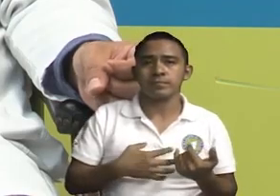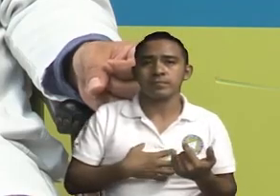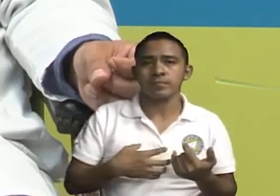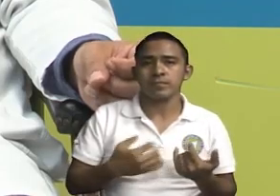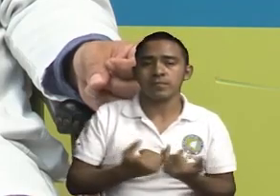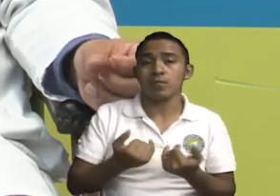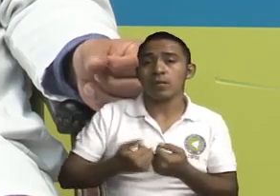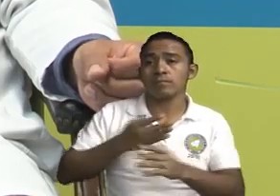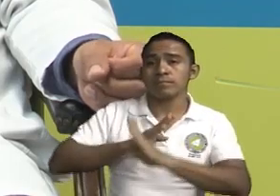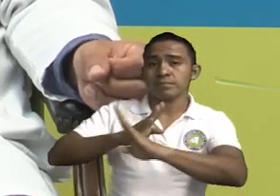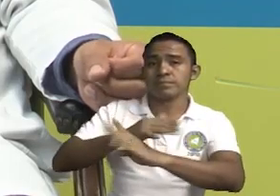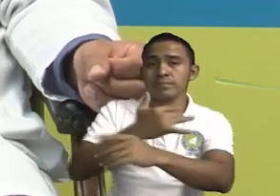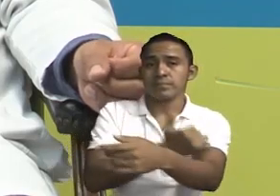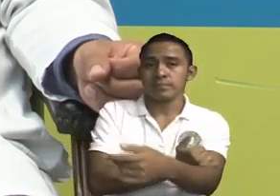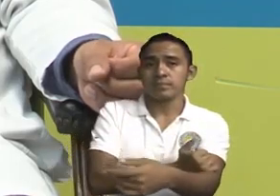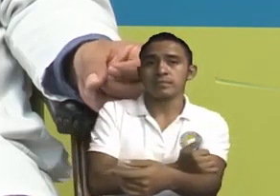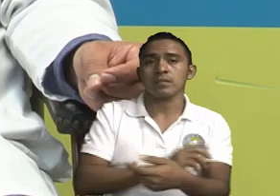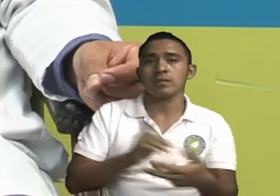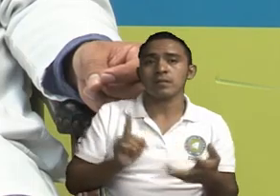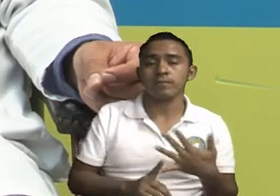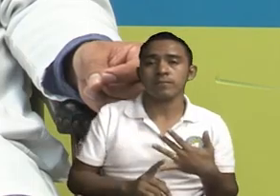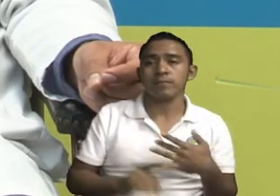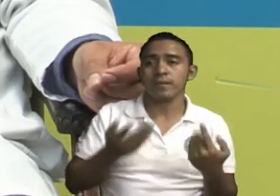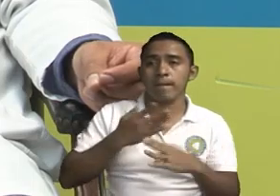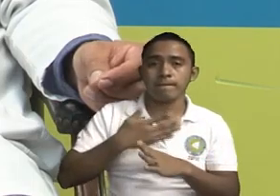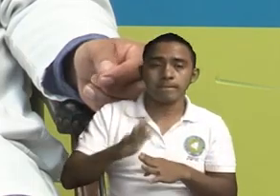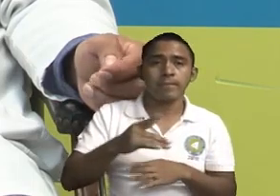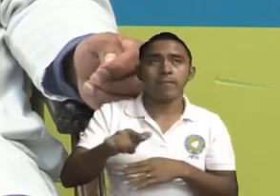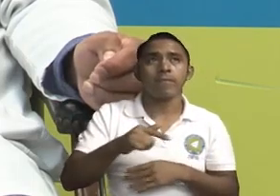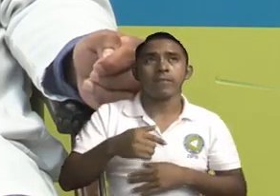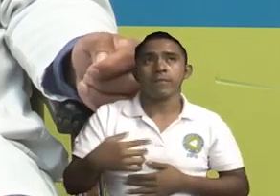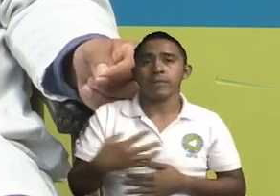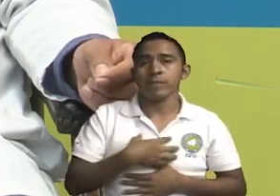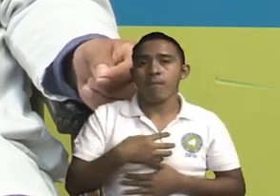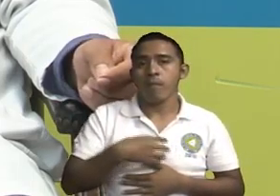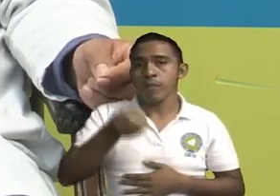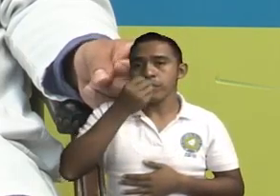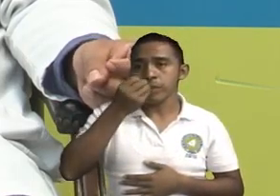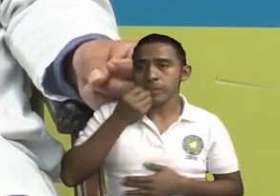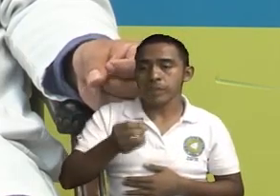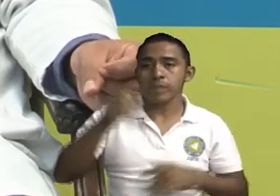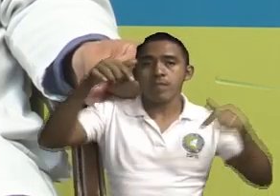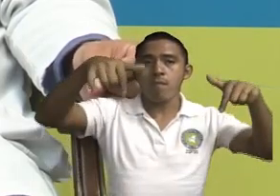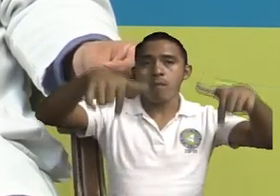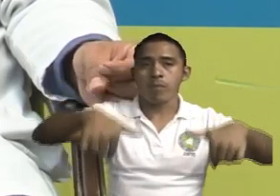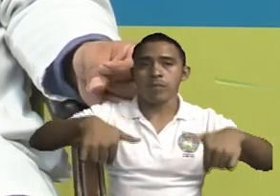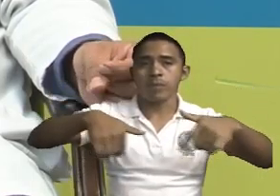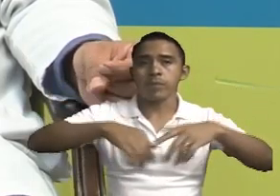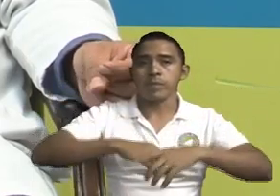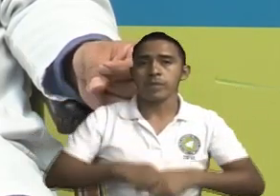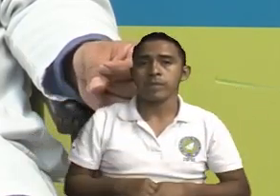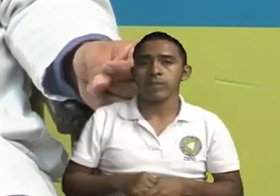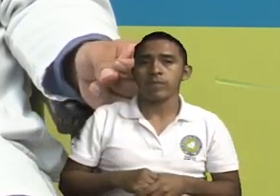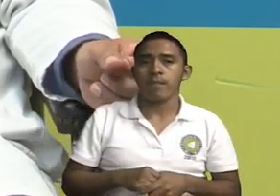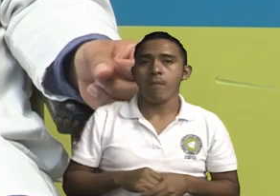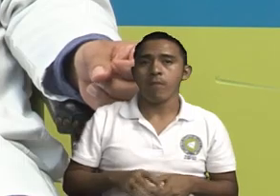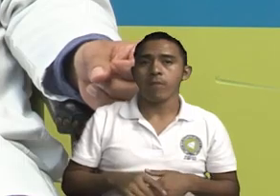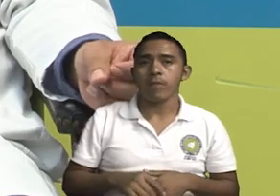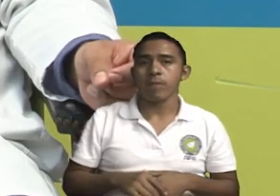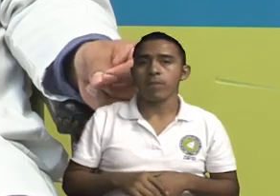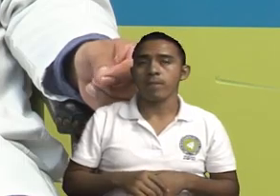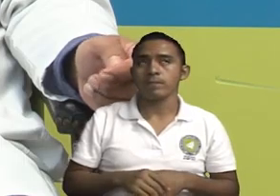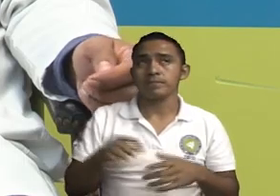Dejar la droga. Lo que es cambiar el estilo de vida con respecto a la alimentación. Vos sabés que ahora, lamentablemente,